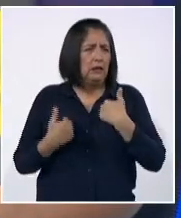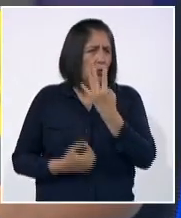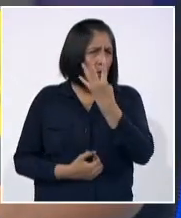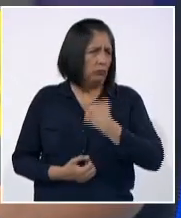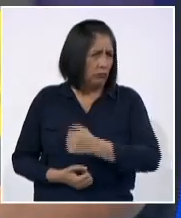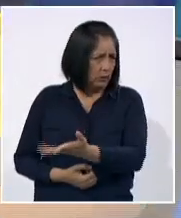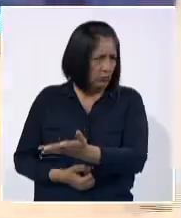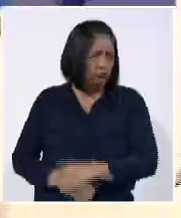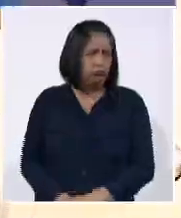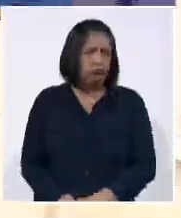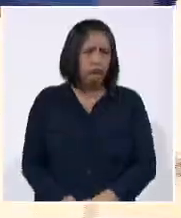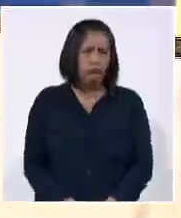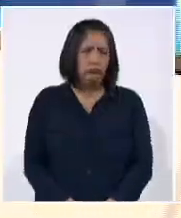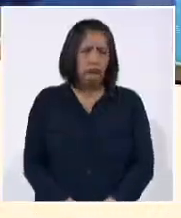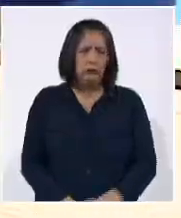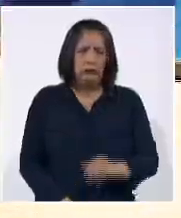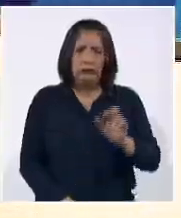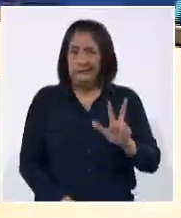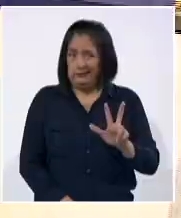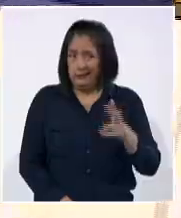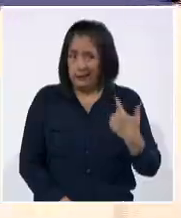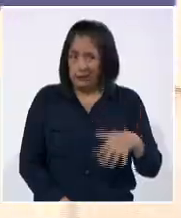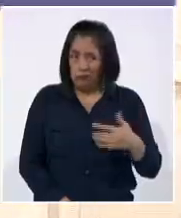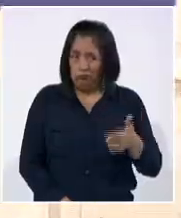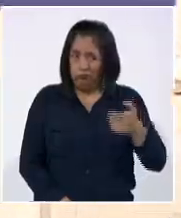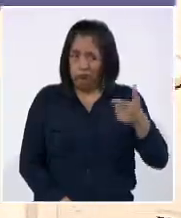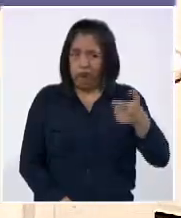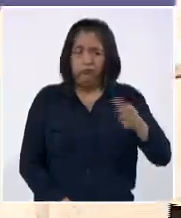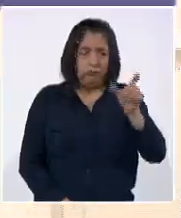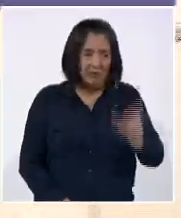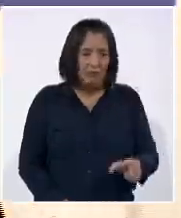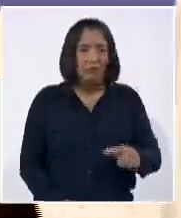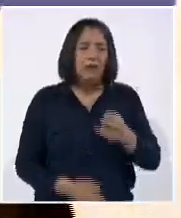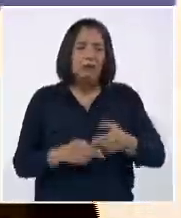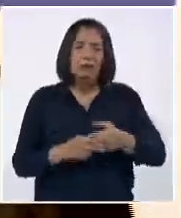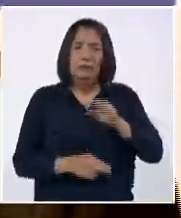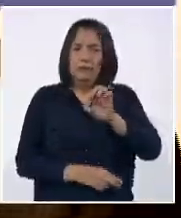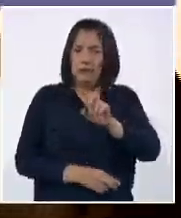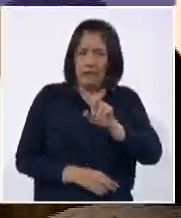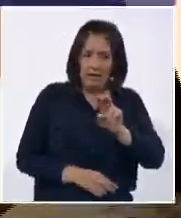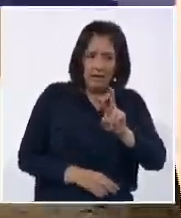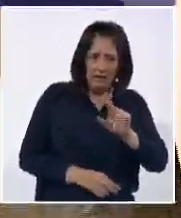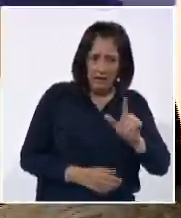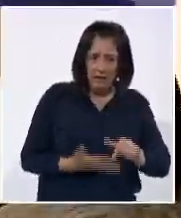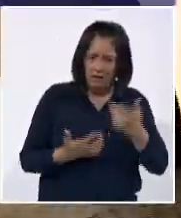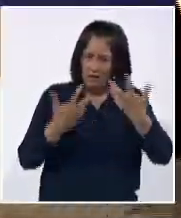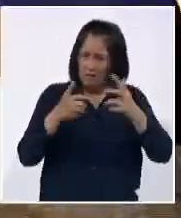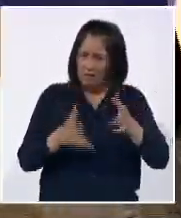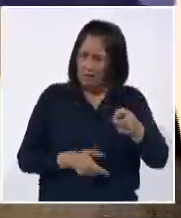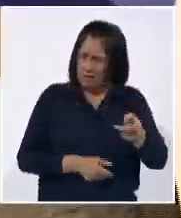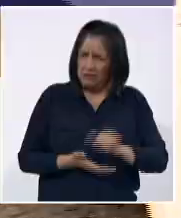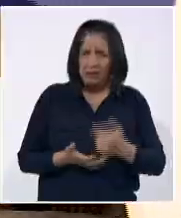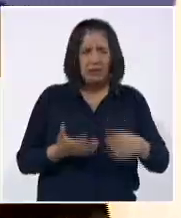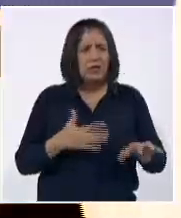orfandad. 3 disparos acabaron con la vida de Elba Ayerbe Cano, una mujer emprendedora y empresaria que se dedicaba